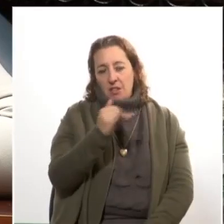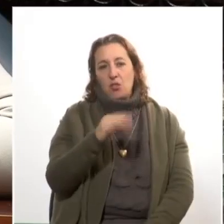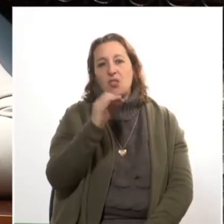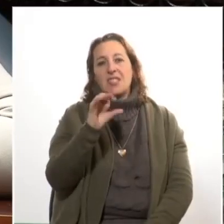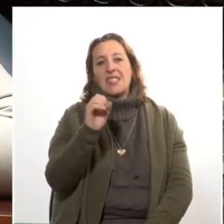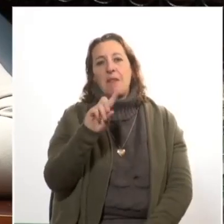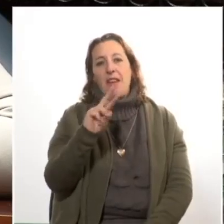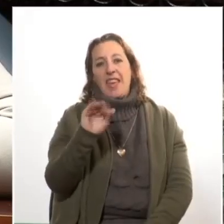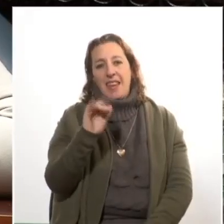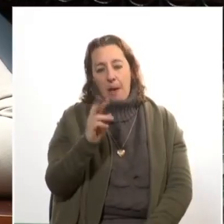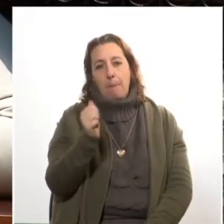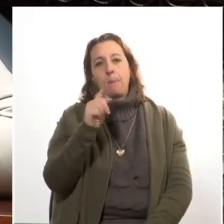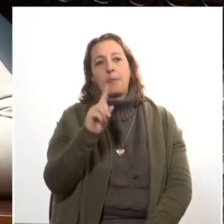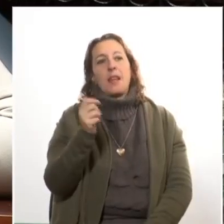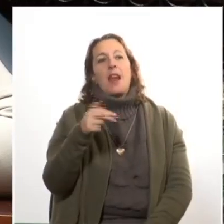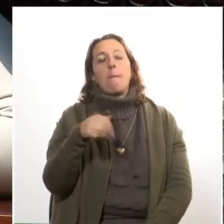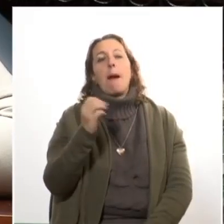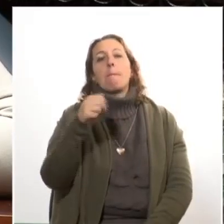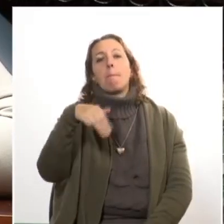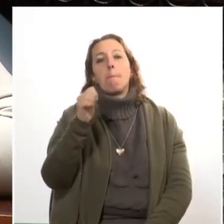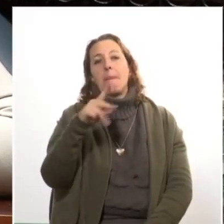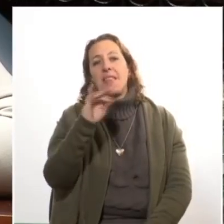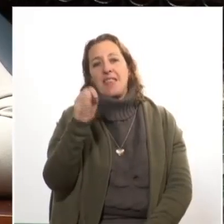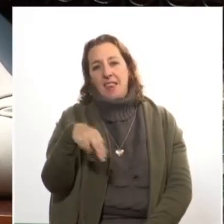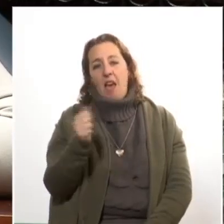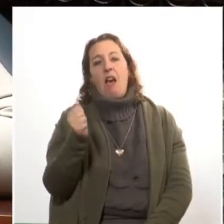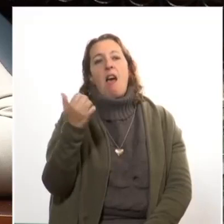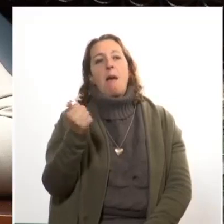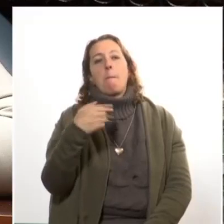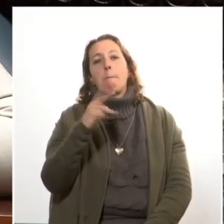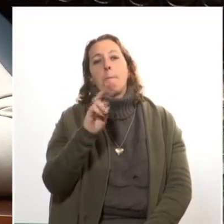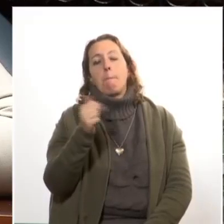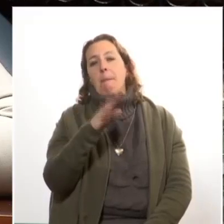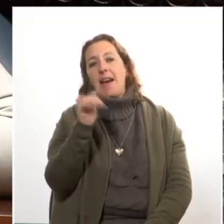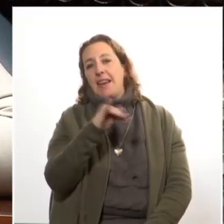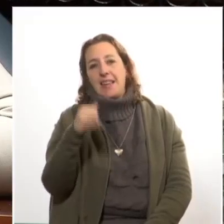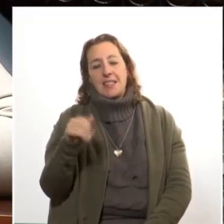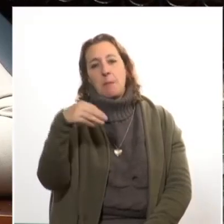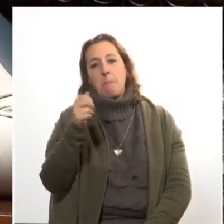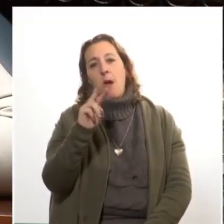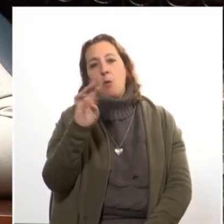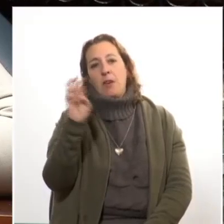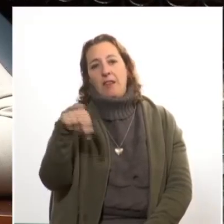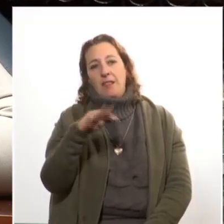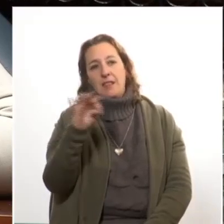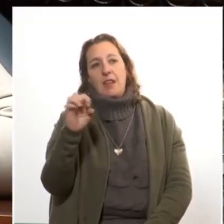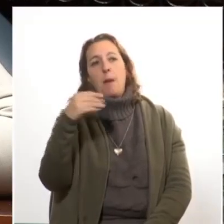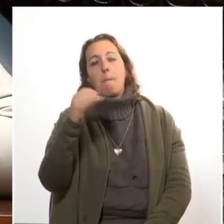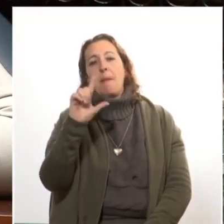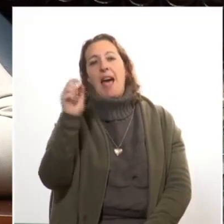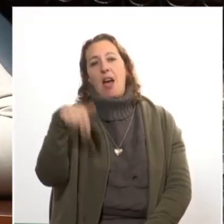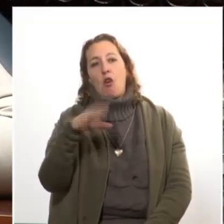Álvarez, Rama, Cordero, Medina, Arap, Vázquez, Maurente, Sande,